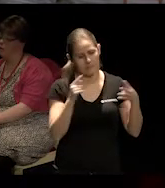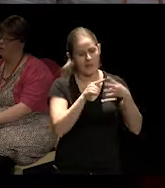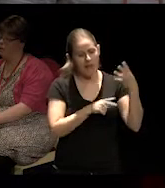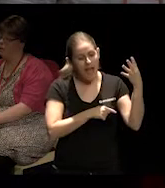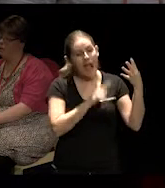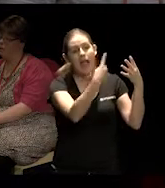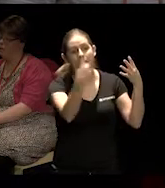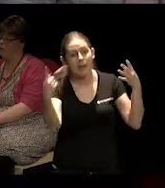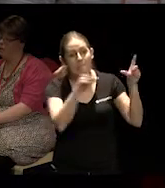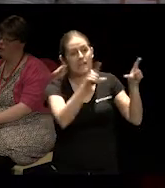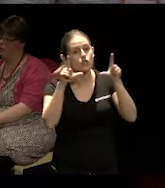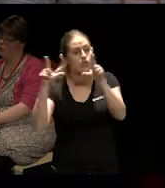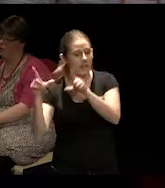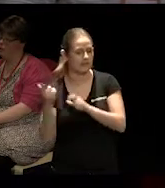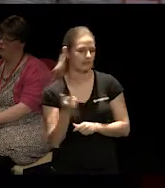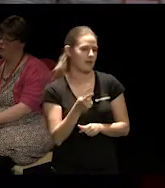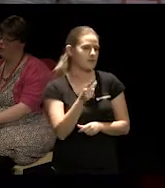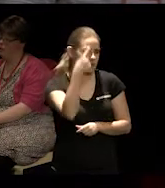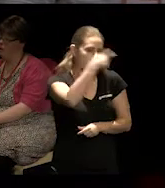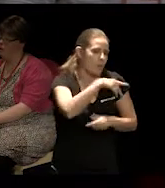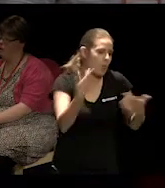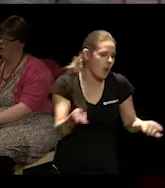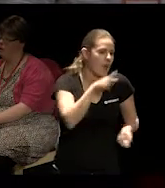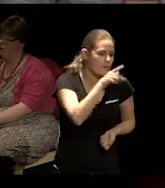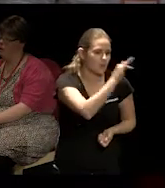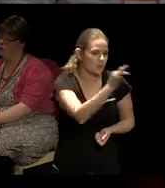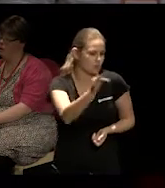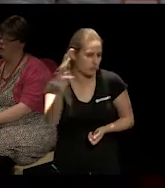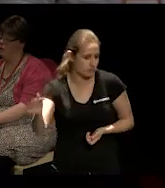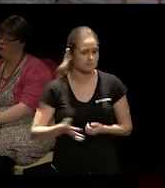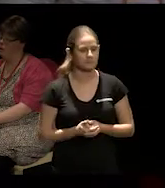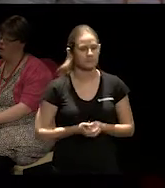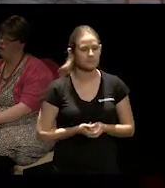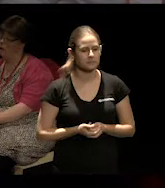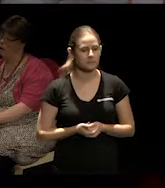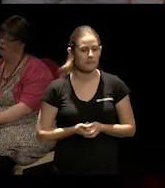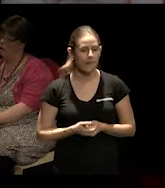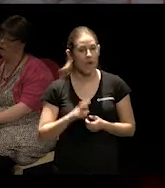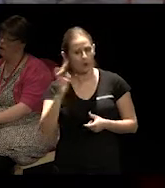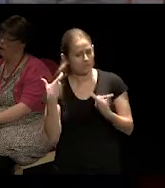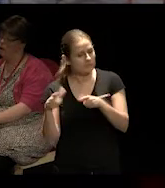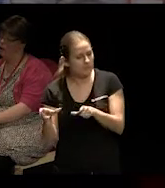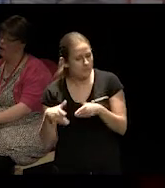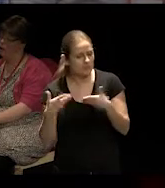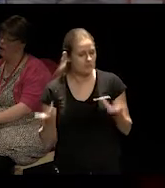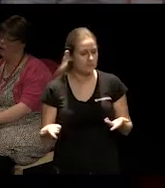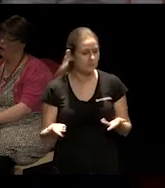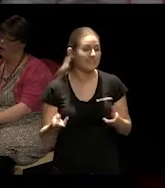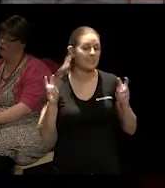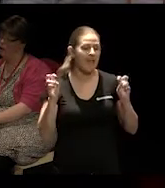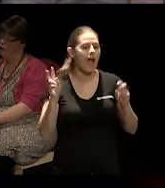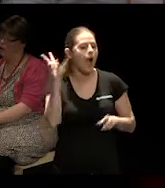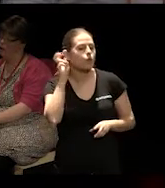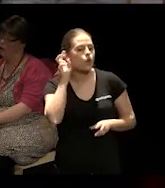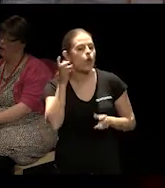También lo que exige la norma es una conversión literal del texto. Por otra parte, en la audiodescripción